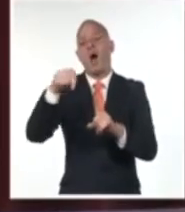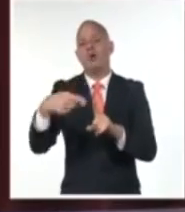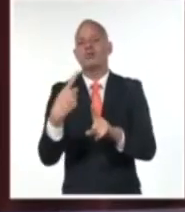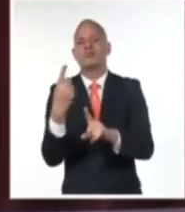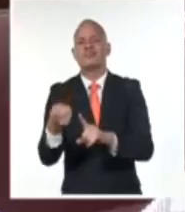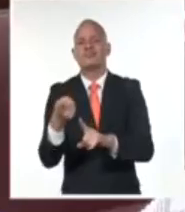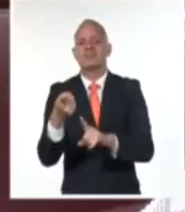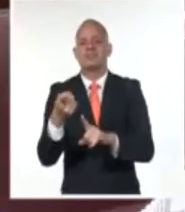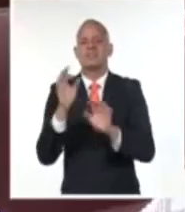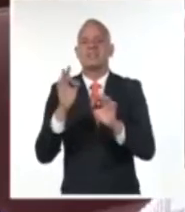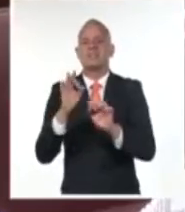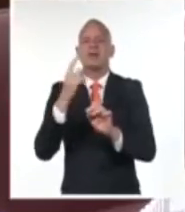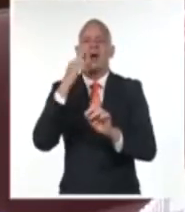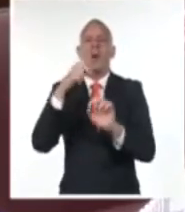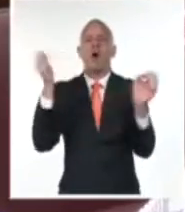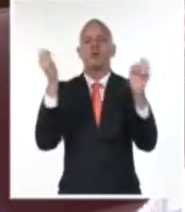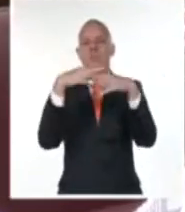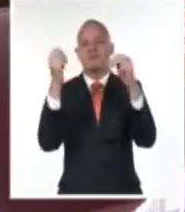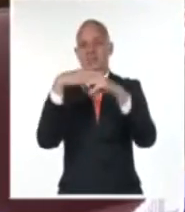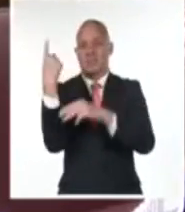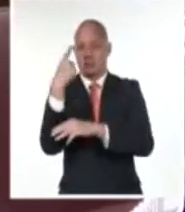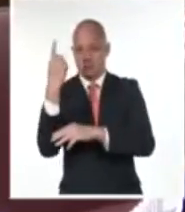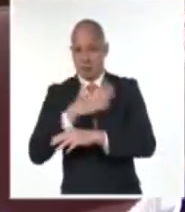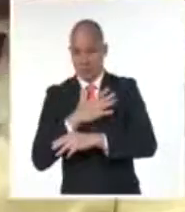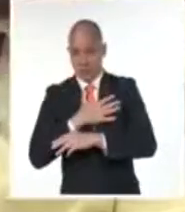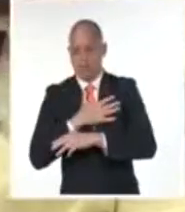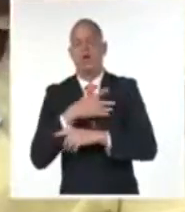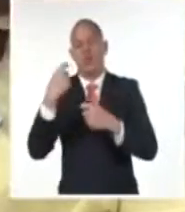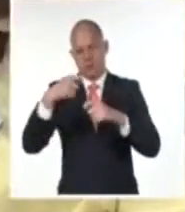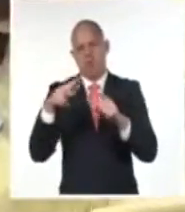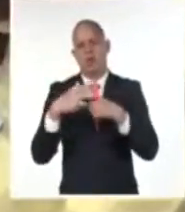construcción continuaron sus labores en medio de la